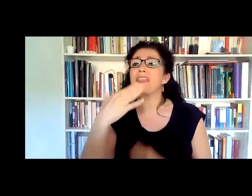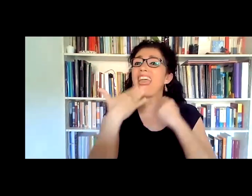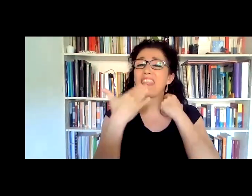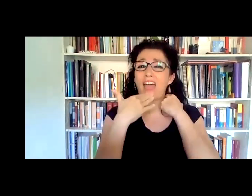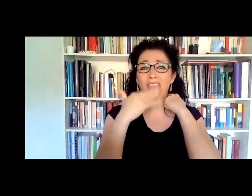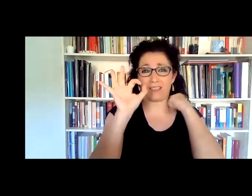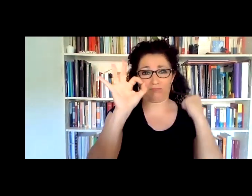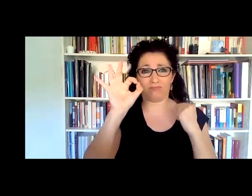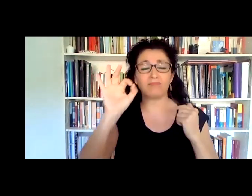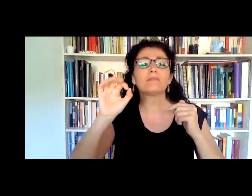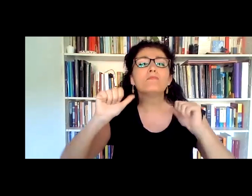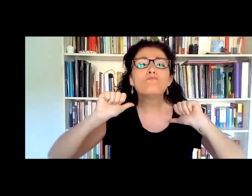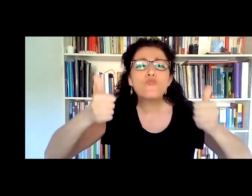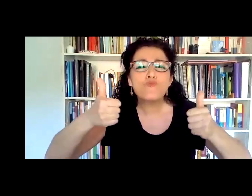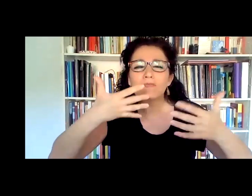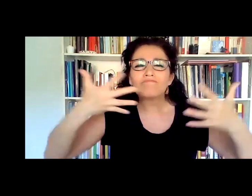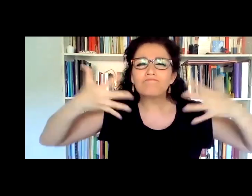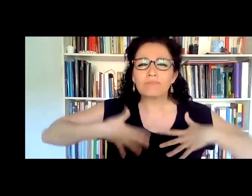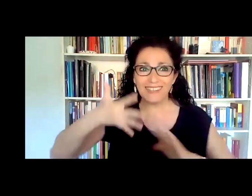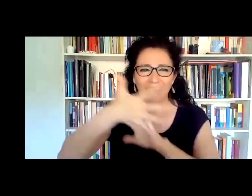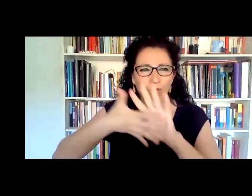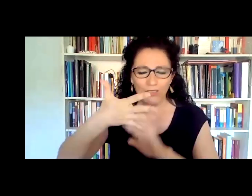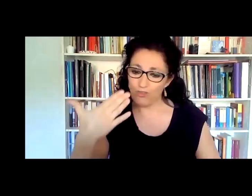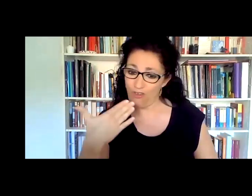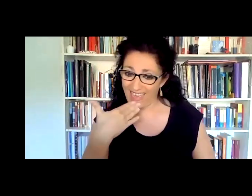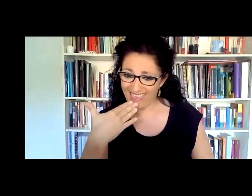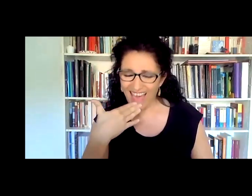esa transmisión intergeneracional. Por edades,